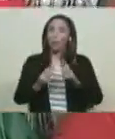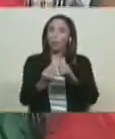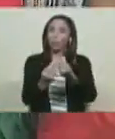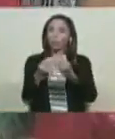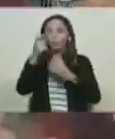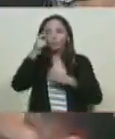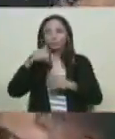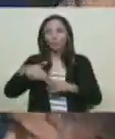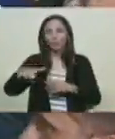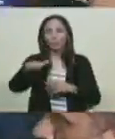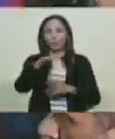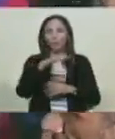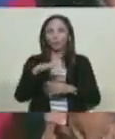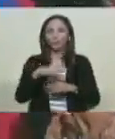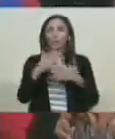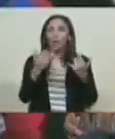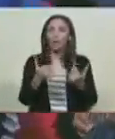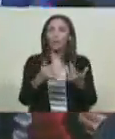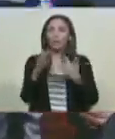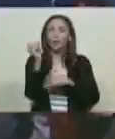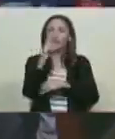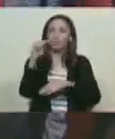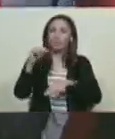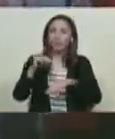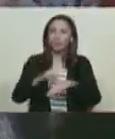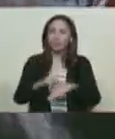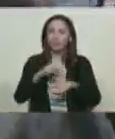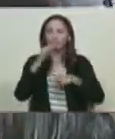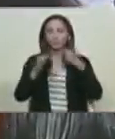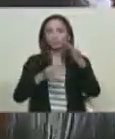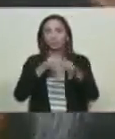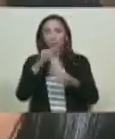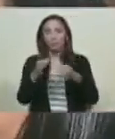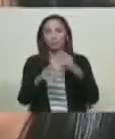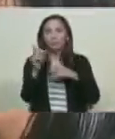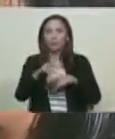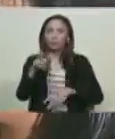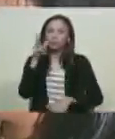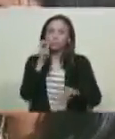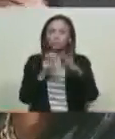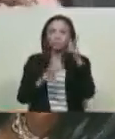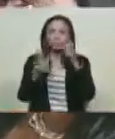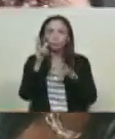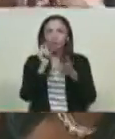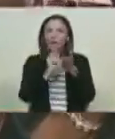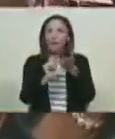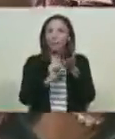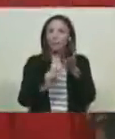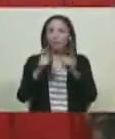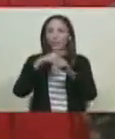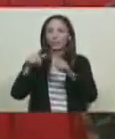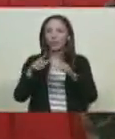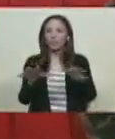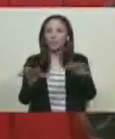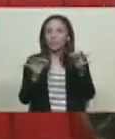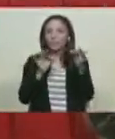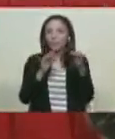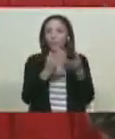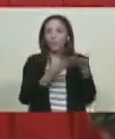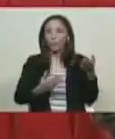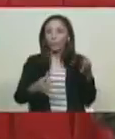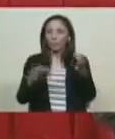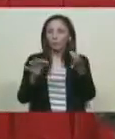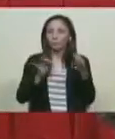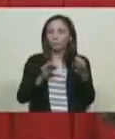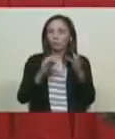El jefe de Estado en esta Asamblea Nacional ha escuchado y ha tomado nota de las propuestas del sector